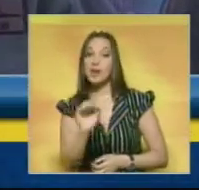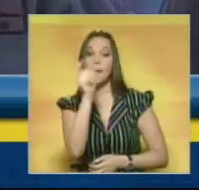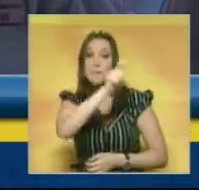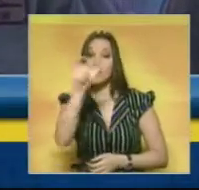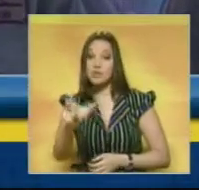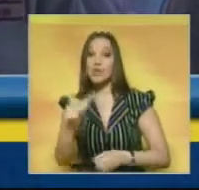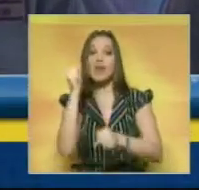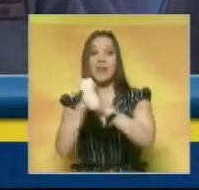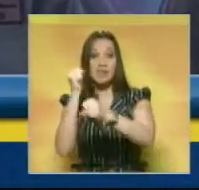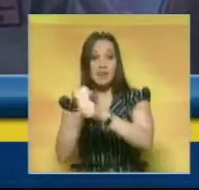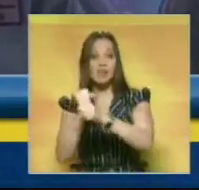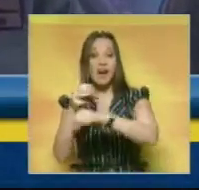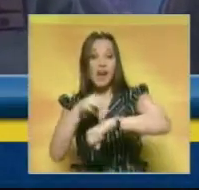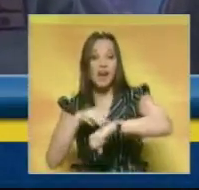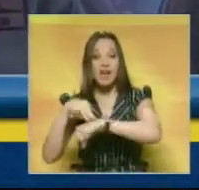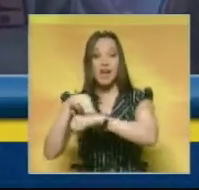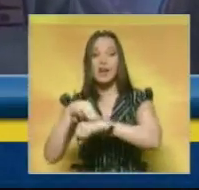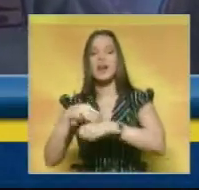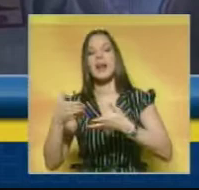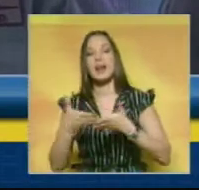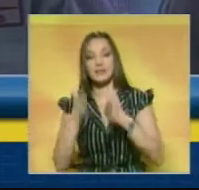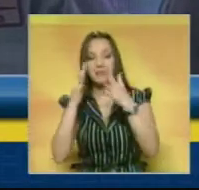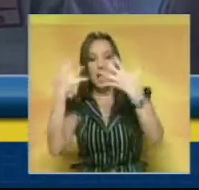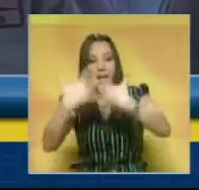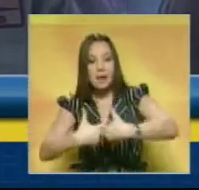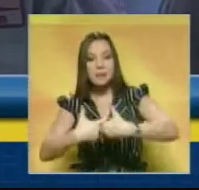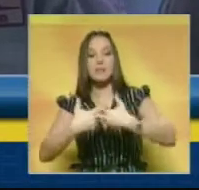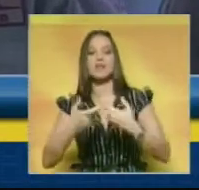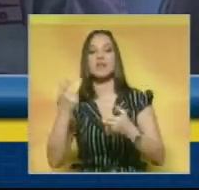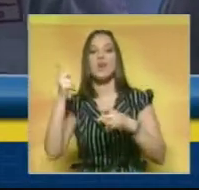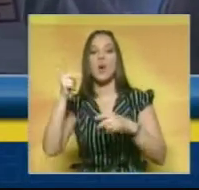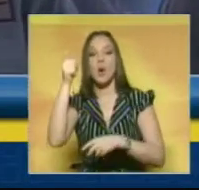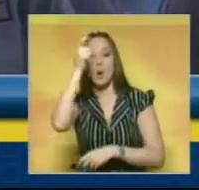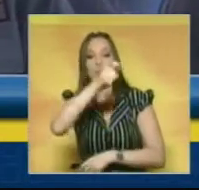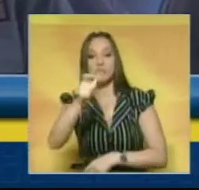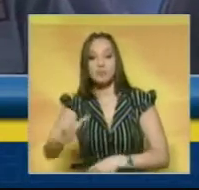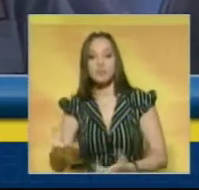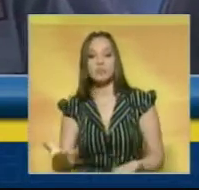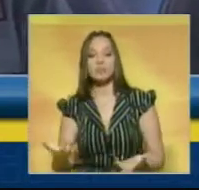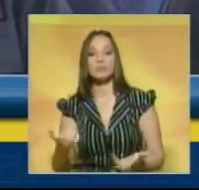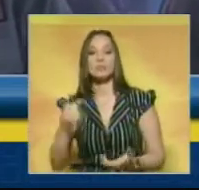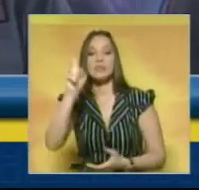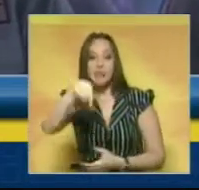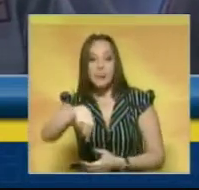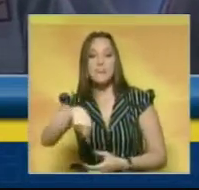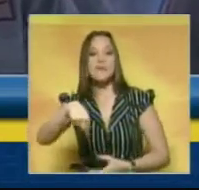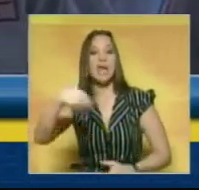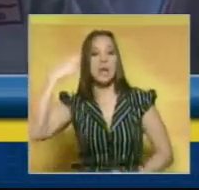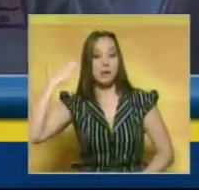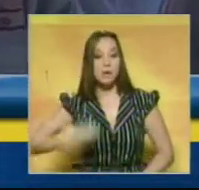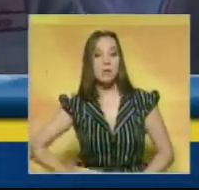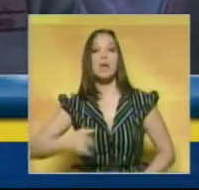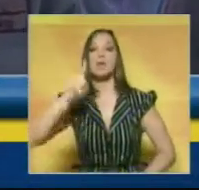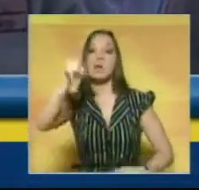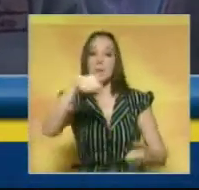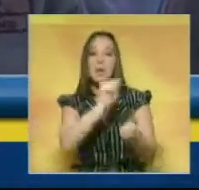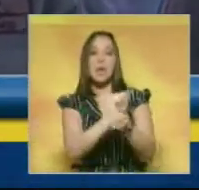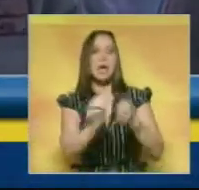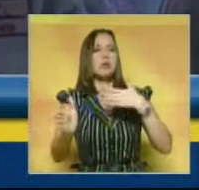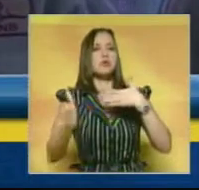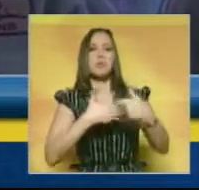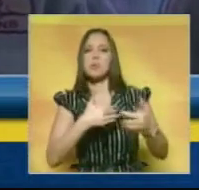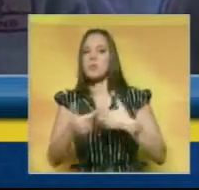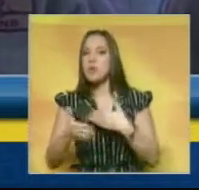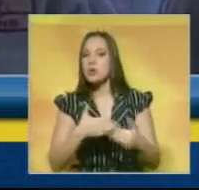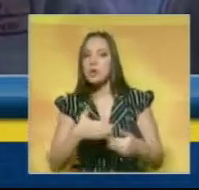y de funcionarios de nuestra Fuerza Armada Nacional Bolivariana, porque no vamos a tener contemplaciones si algún funcionario